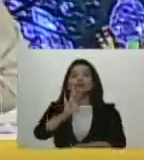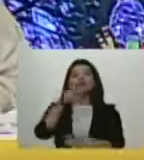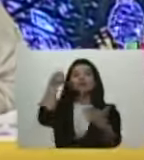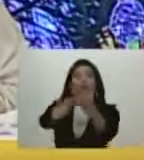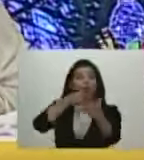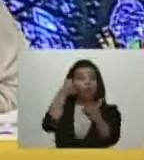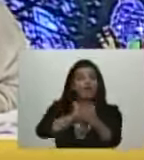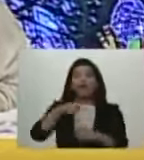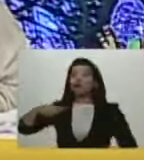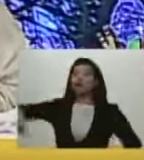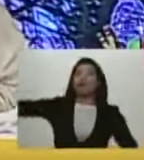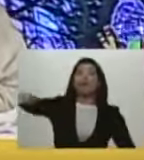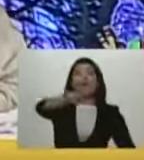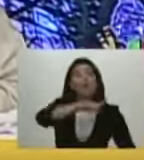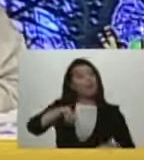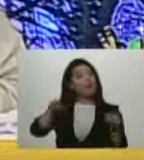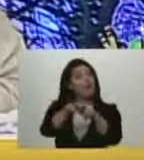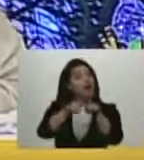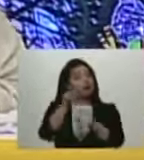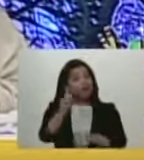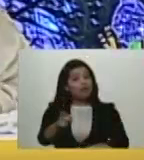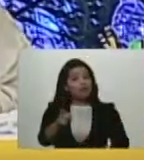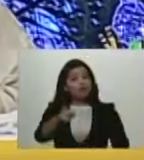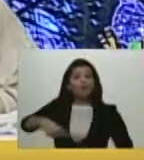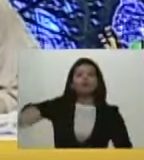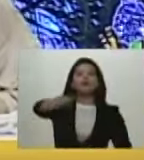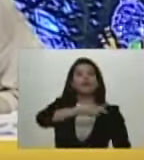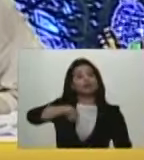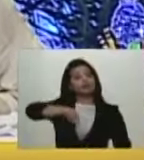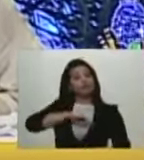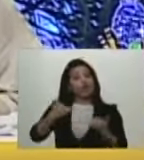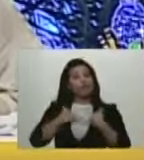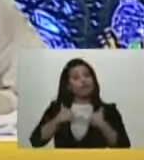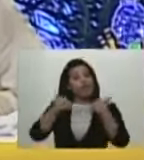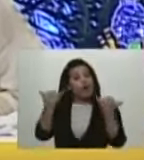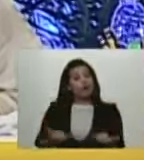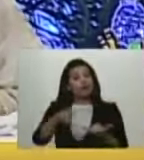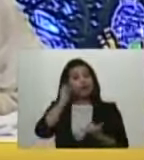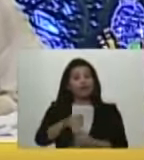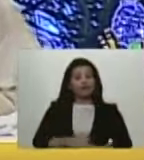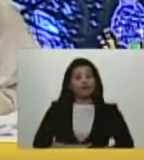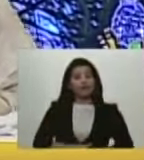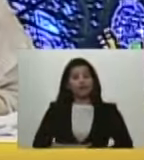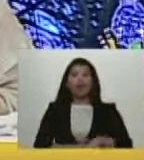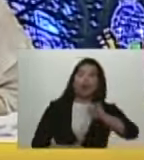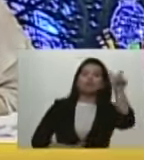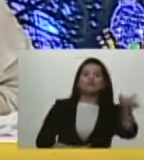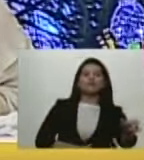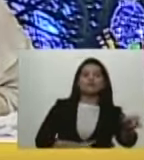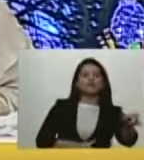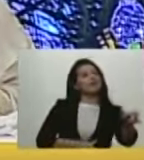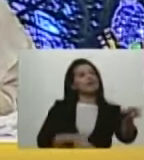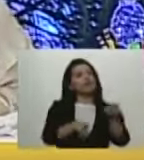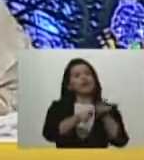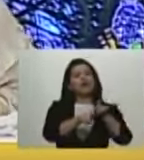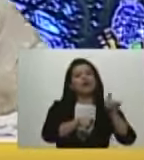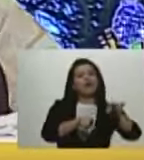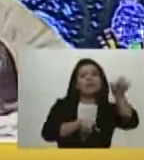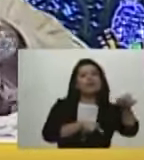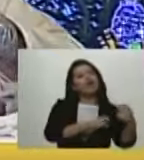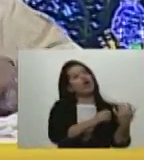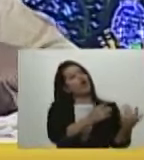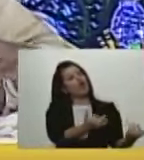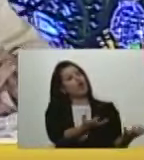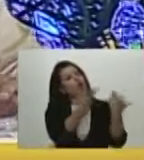toca a nosotros. Ahora nos toca a nosotros, que nadie nos venga a hacer historia, que nosotros sabemos bastante